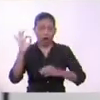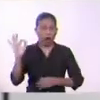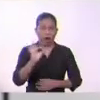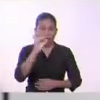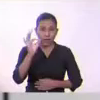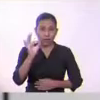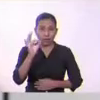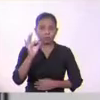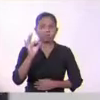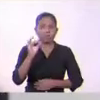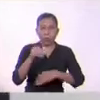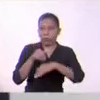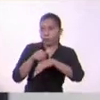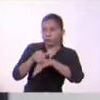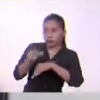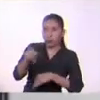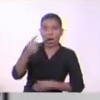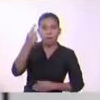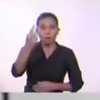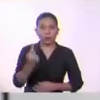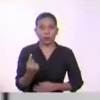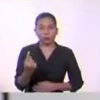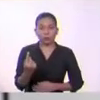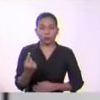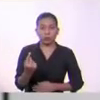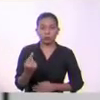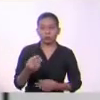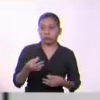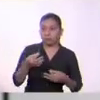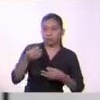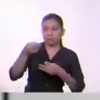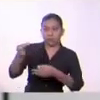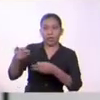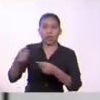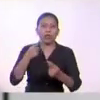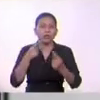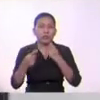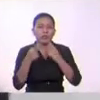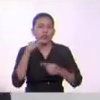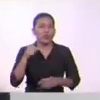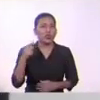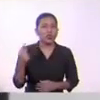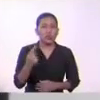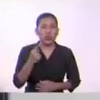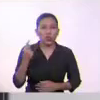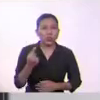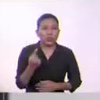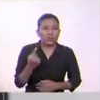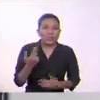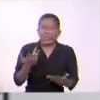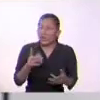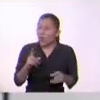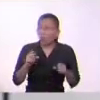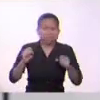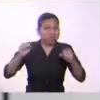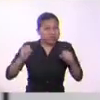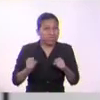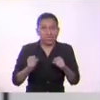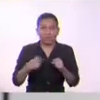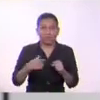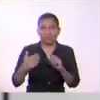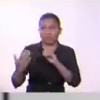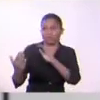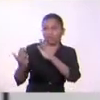entrevistar. Se debe recurrir únicamente a este tipo de entrevistas cuando no es posible hacerlas de